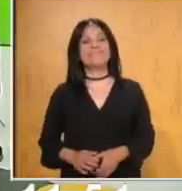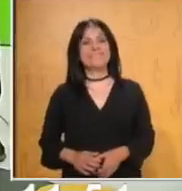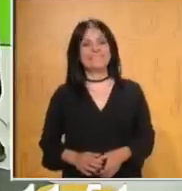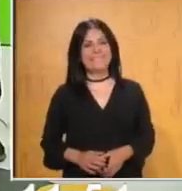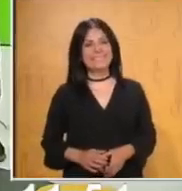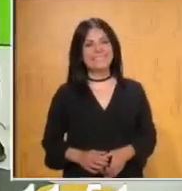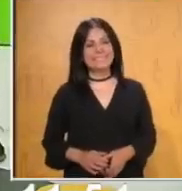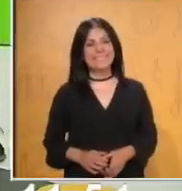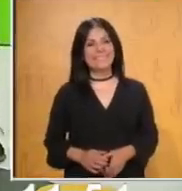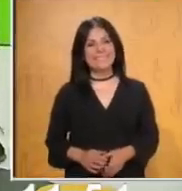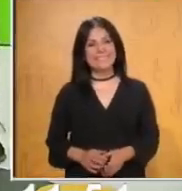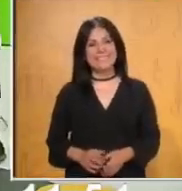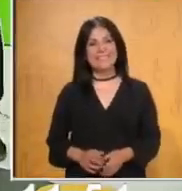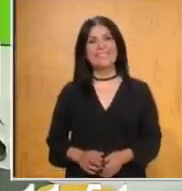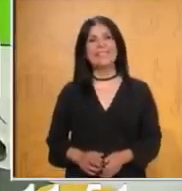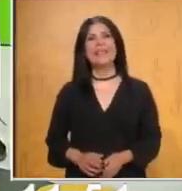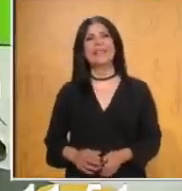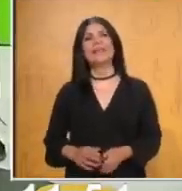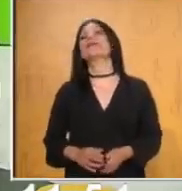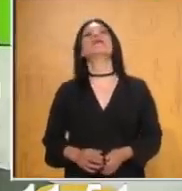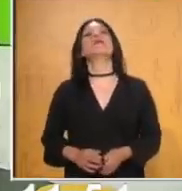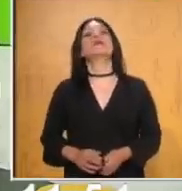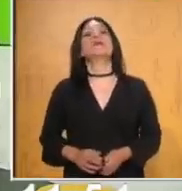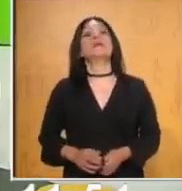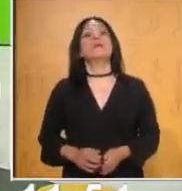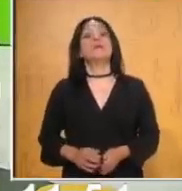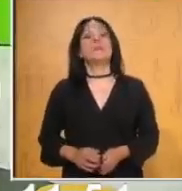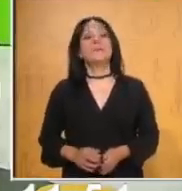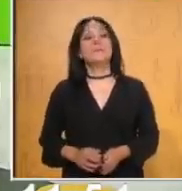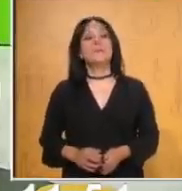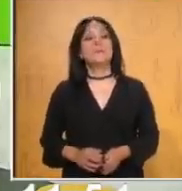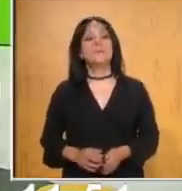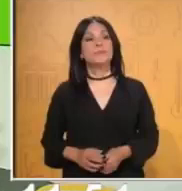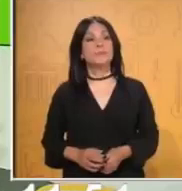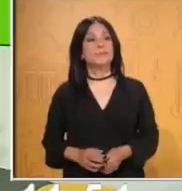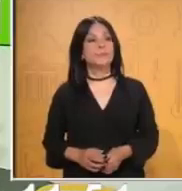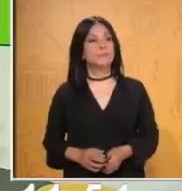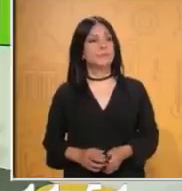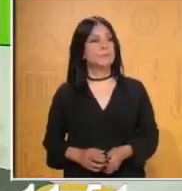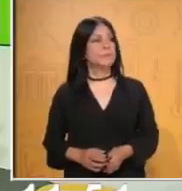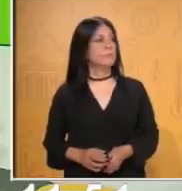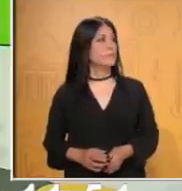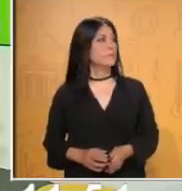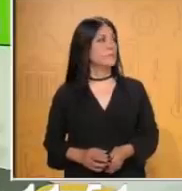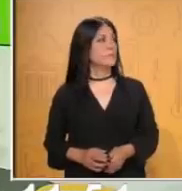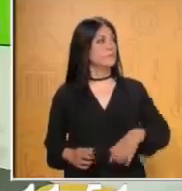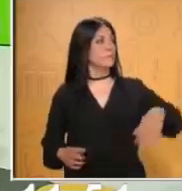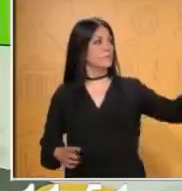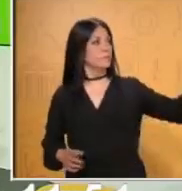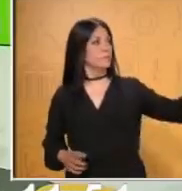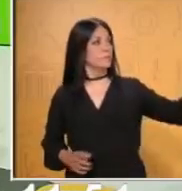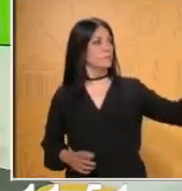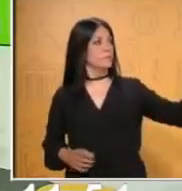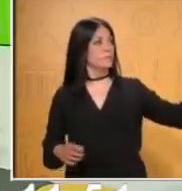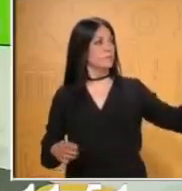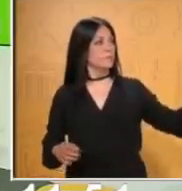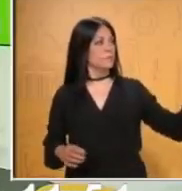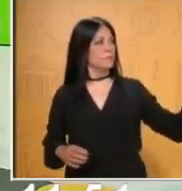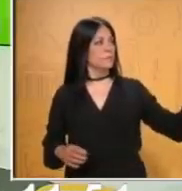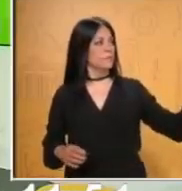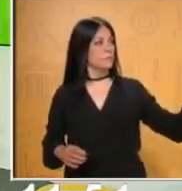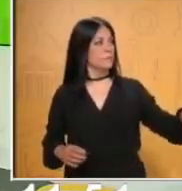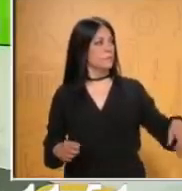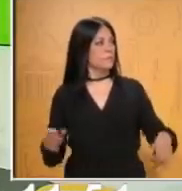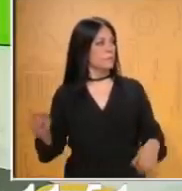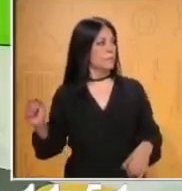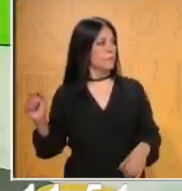lo voy a decir yo y ustedes me van a repetirlo. Venga, dice. Primero hacia. La primera, este último que hicimos. Sí, pero primero hacia allá. Hacia derecha